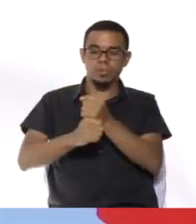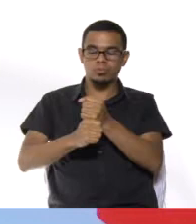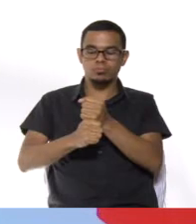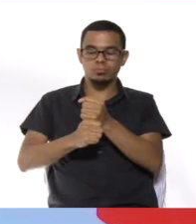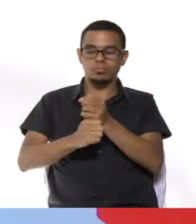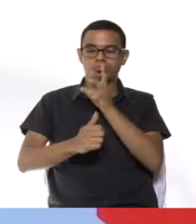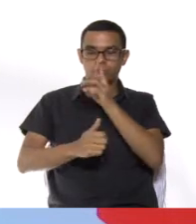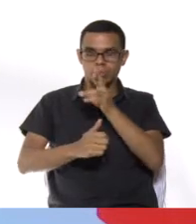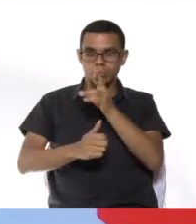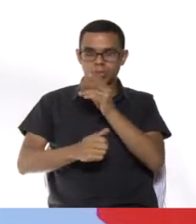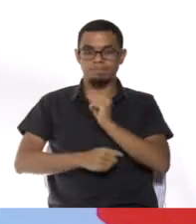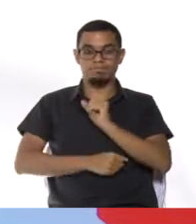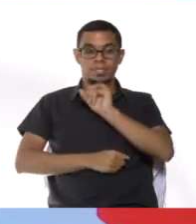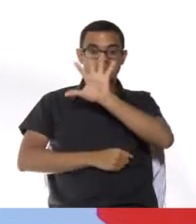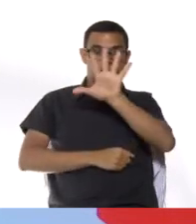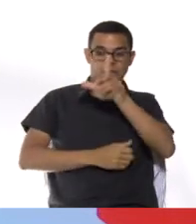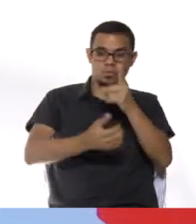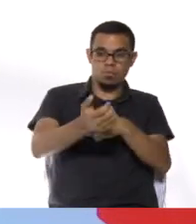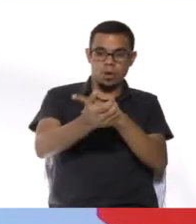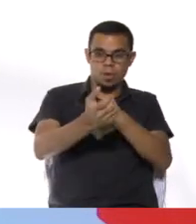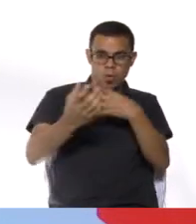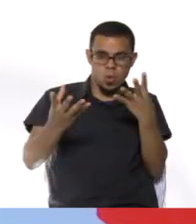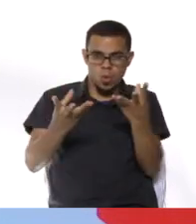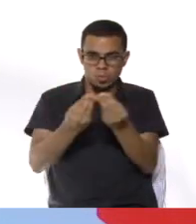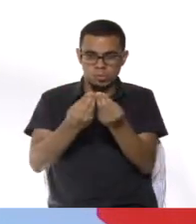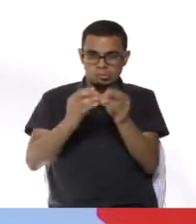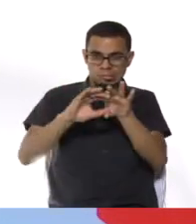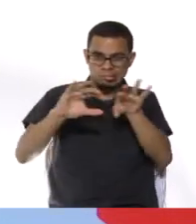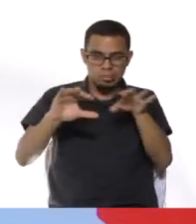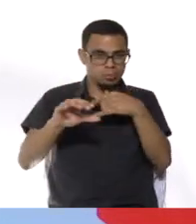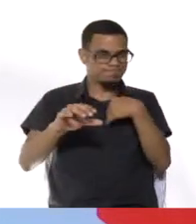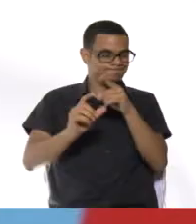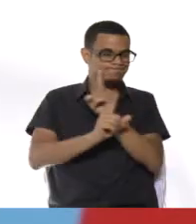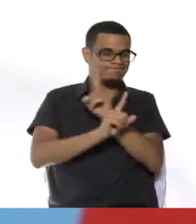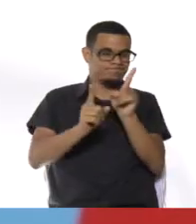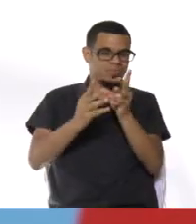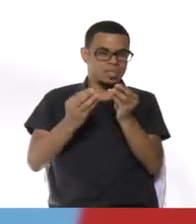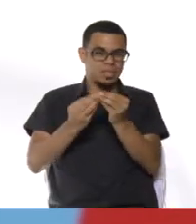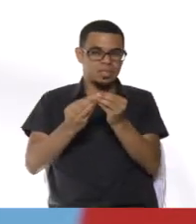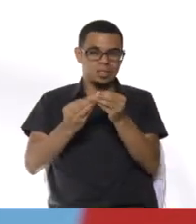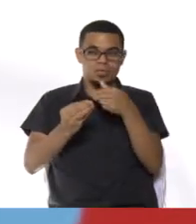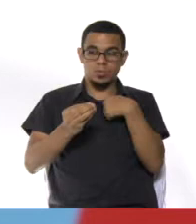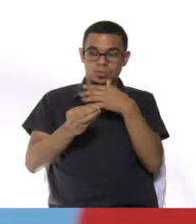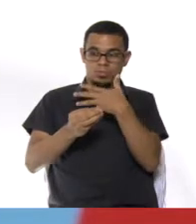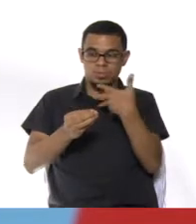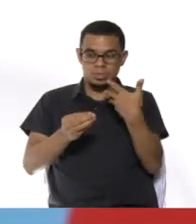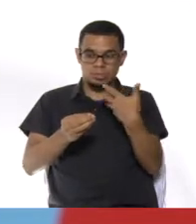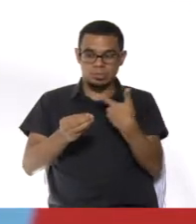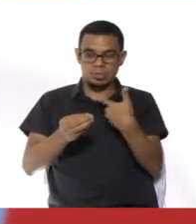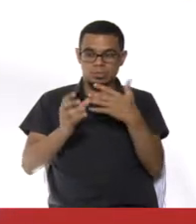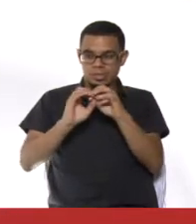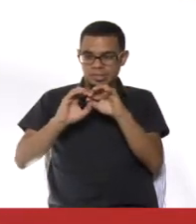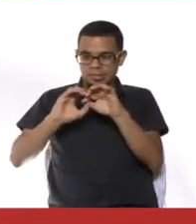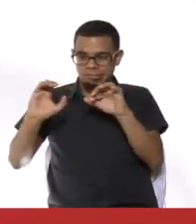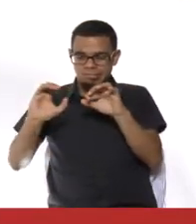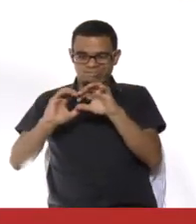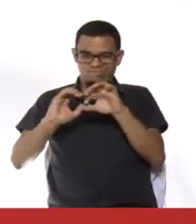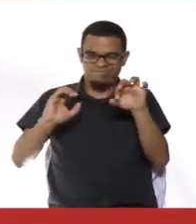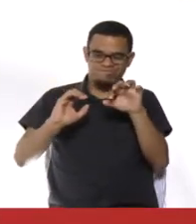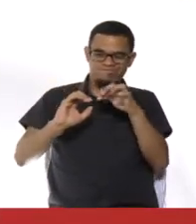muy unidos que no se pueden mirar. Cuando riñen, cuando quieras, no los puedes